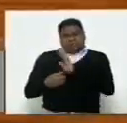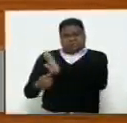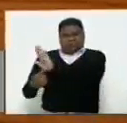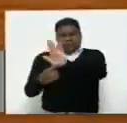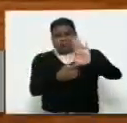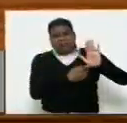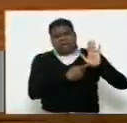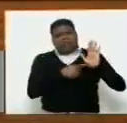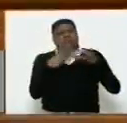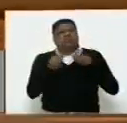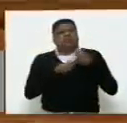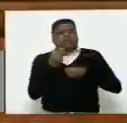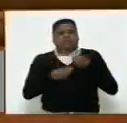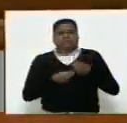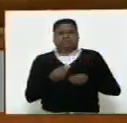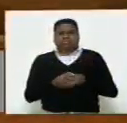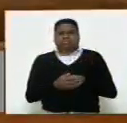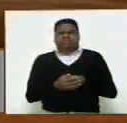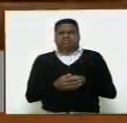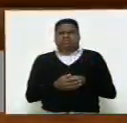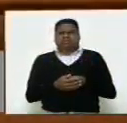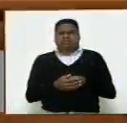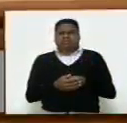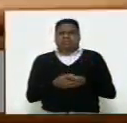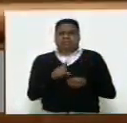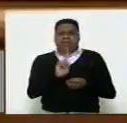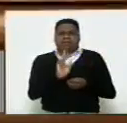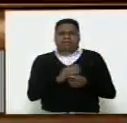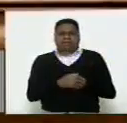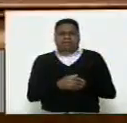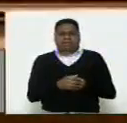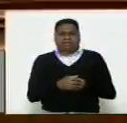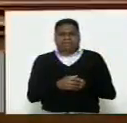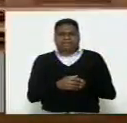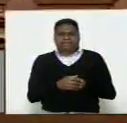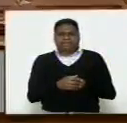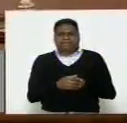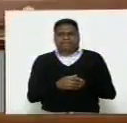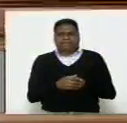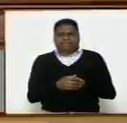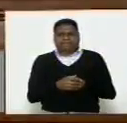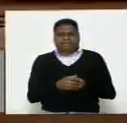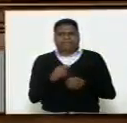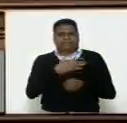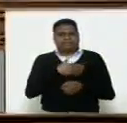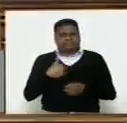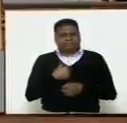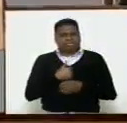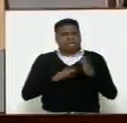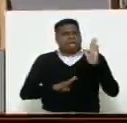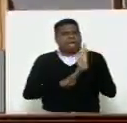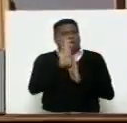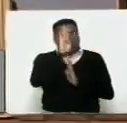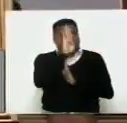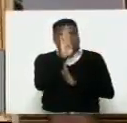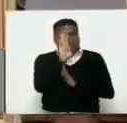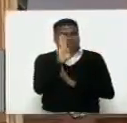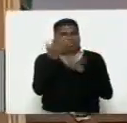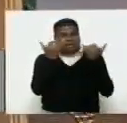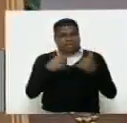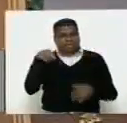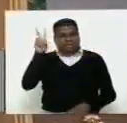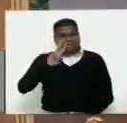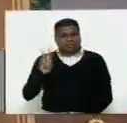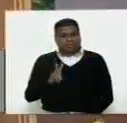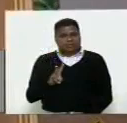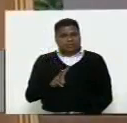con hechos, que el feminismo siga avanzando en Venezuela es